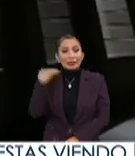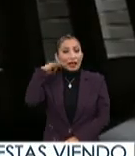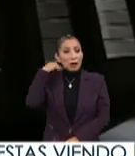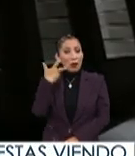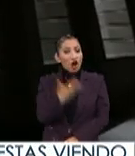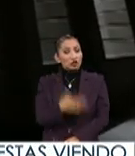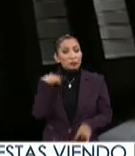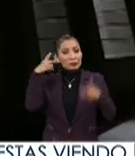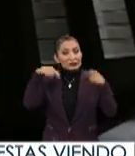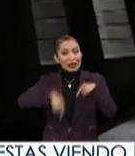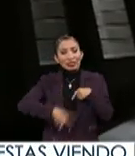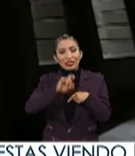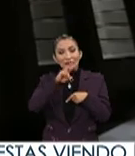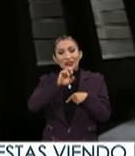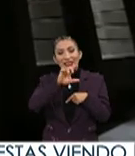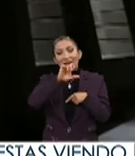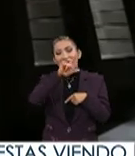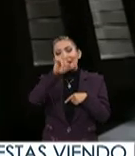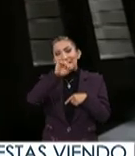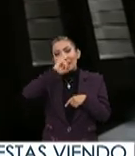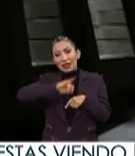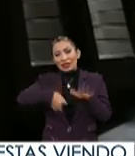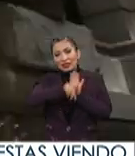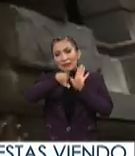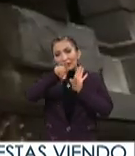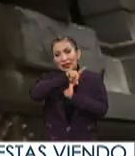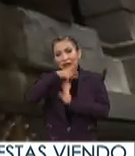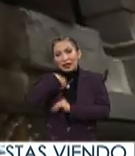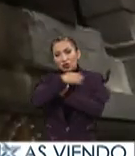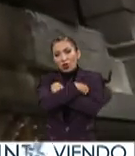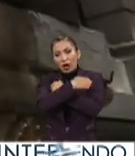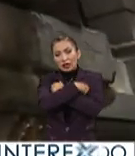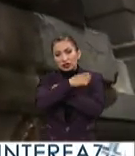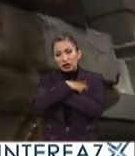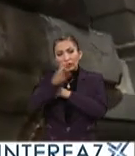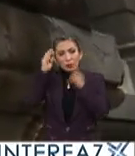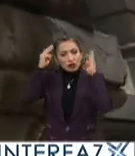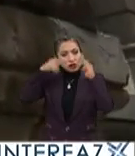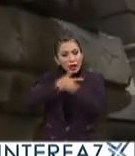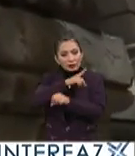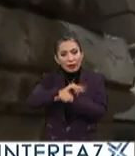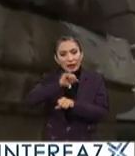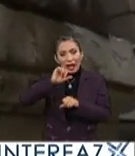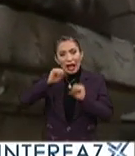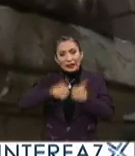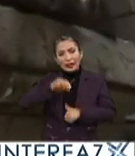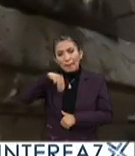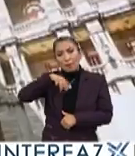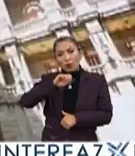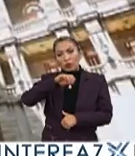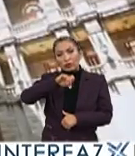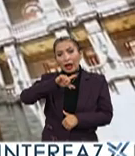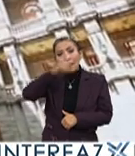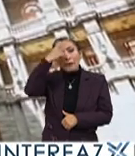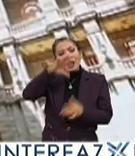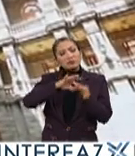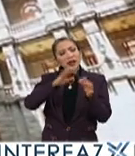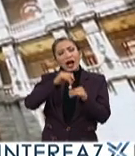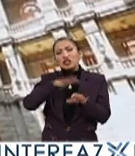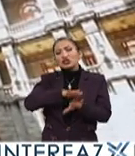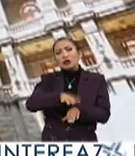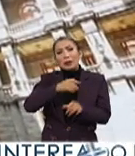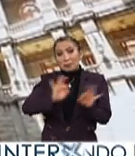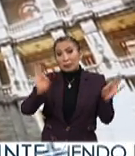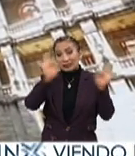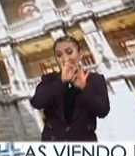Tacuba 8 nos visita David Cáliz, jefe del Departamento de Educación del Museo Nacional de Arte, el MUNAL, para platicar sobre